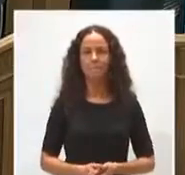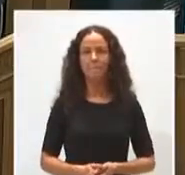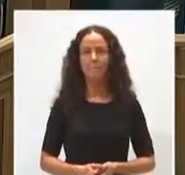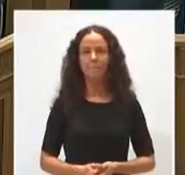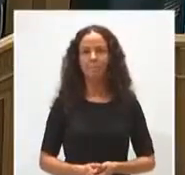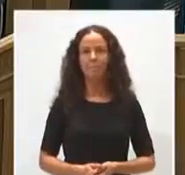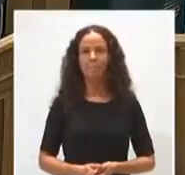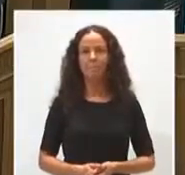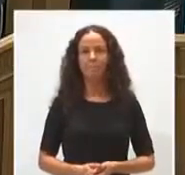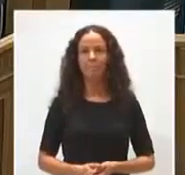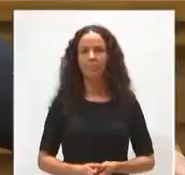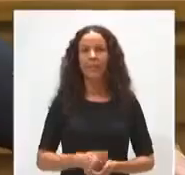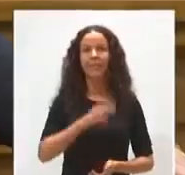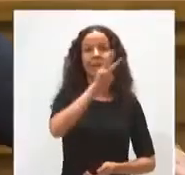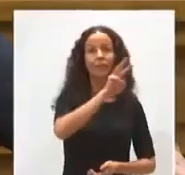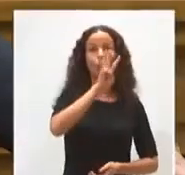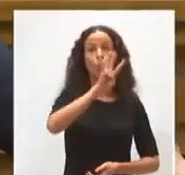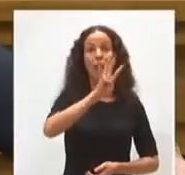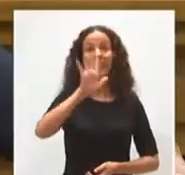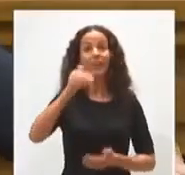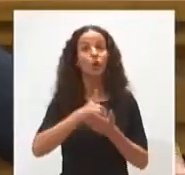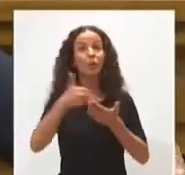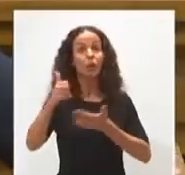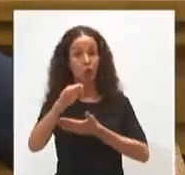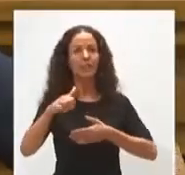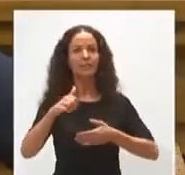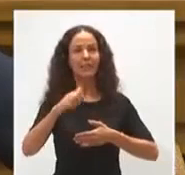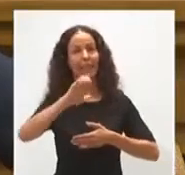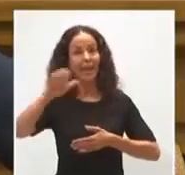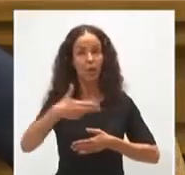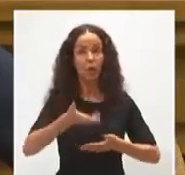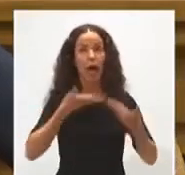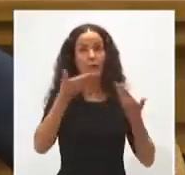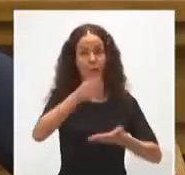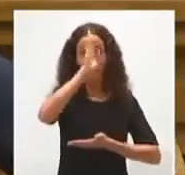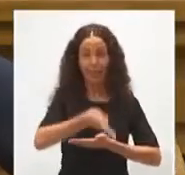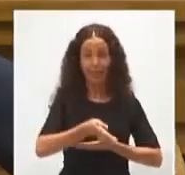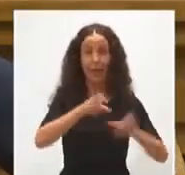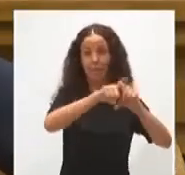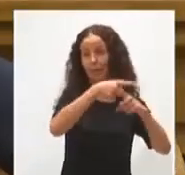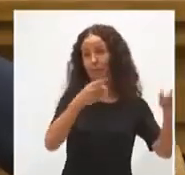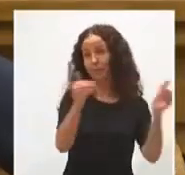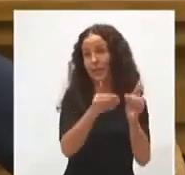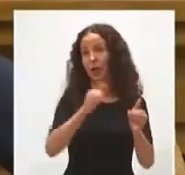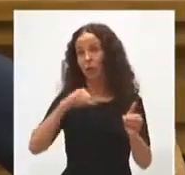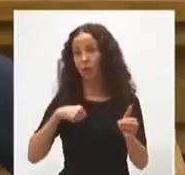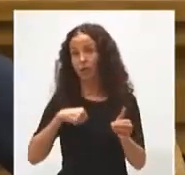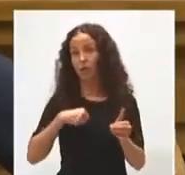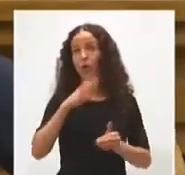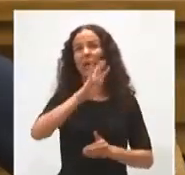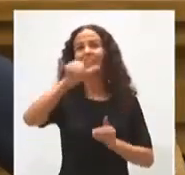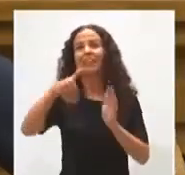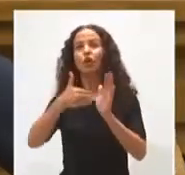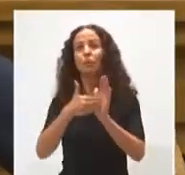300 345 millones en ayudas directas para pymes y autonómos más de 50 mil beneficiarios